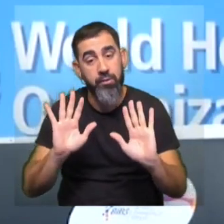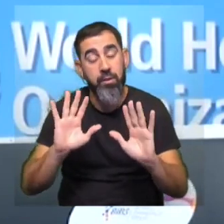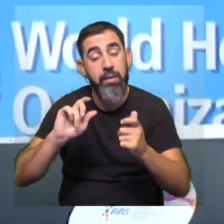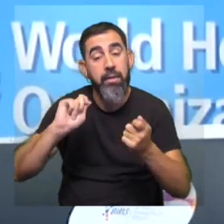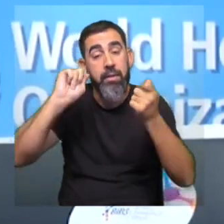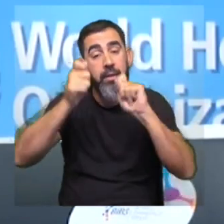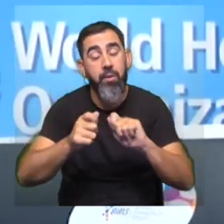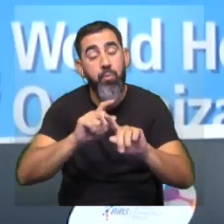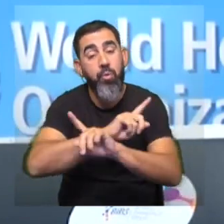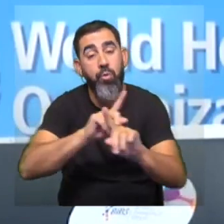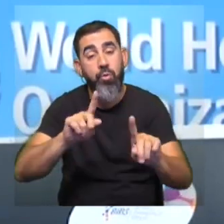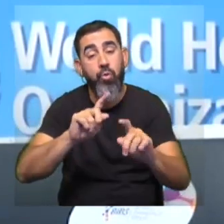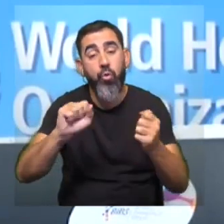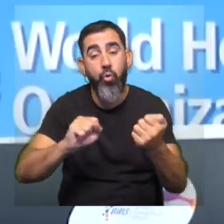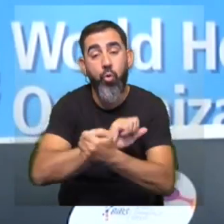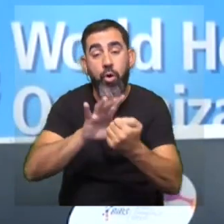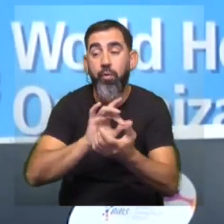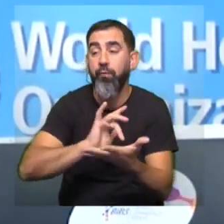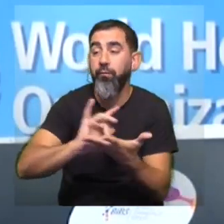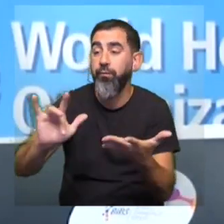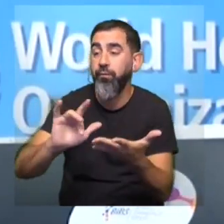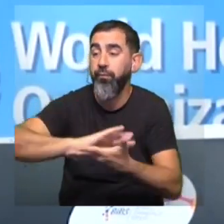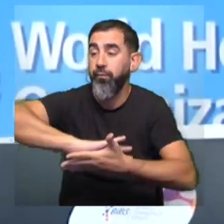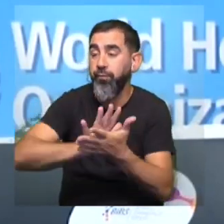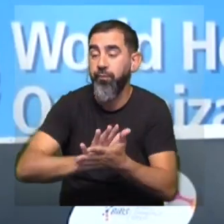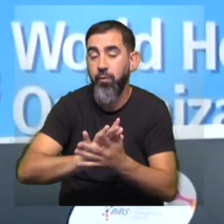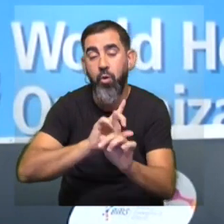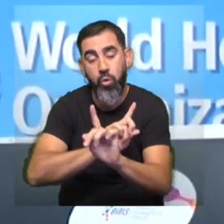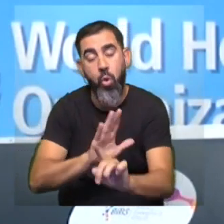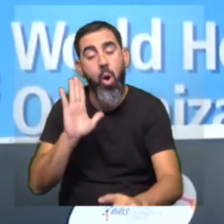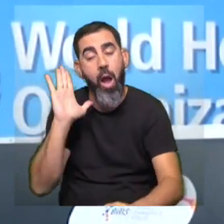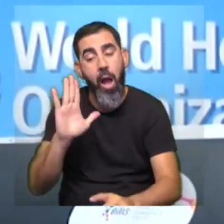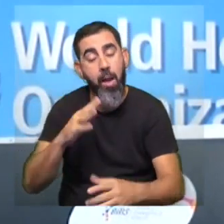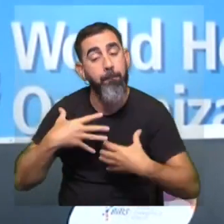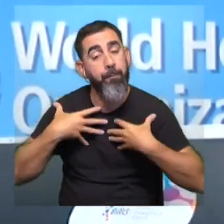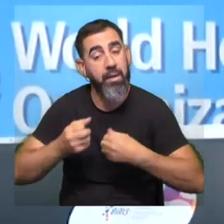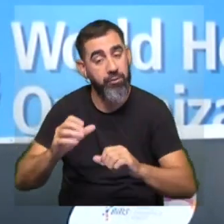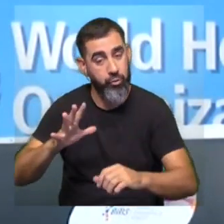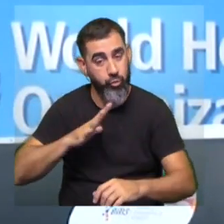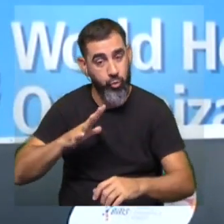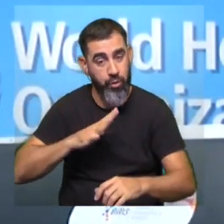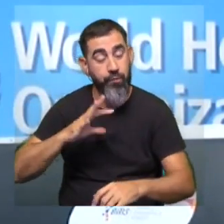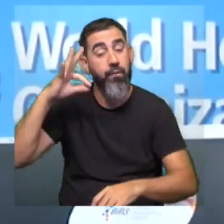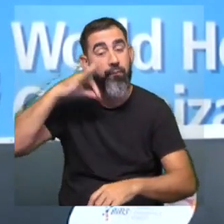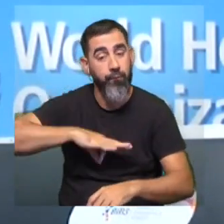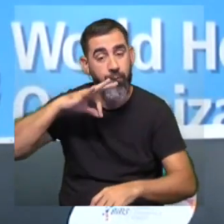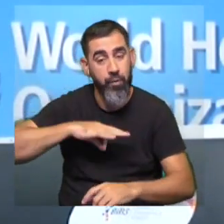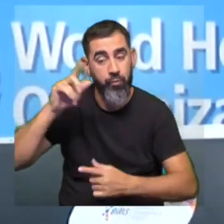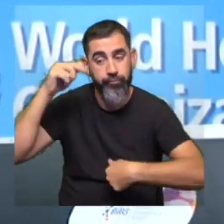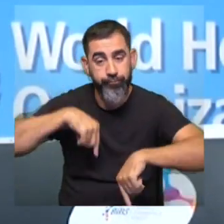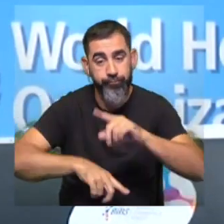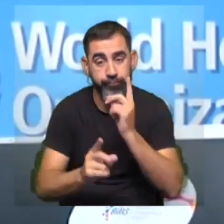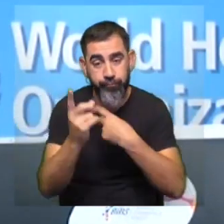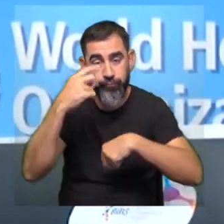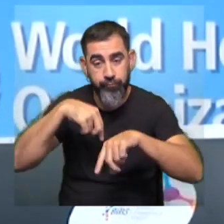cambio no significa que COVID-19 haya dejado de ser una amenaza para la salud mundial. El virus aún circula y